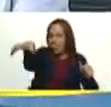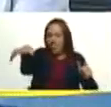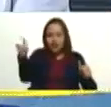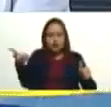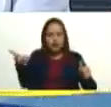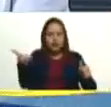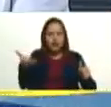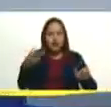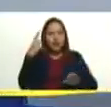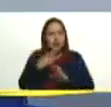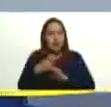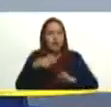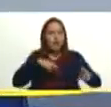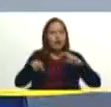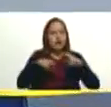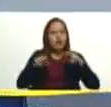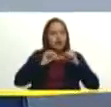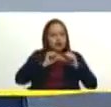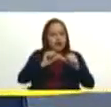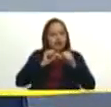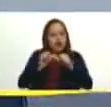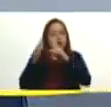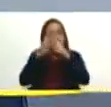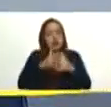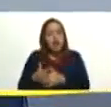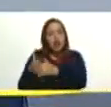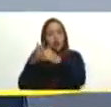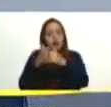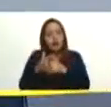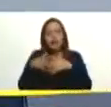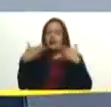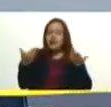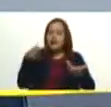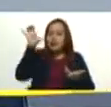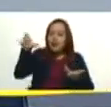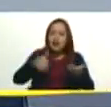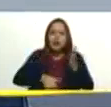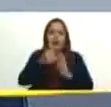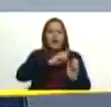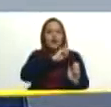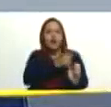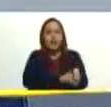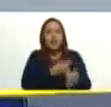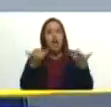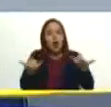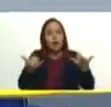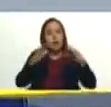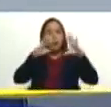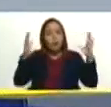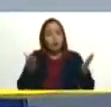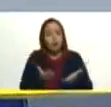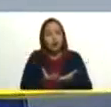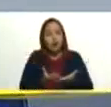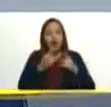debemos mantener relaciones con Estados Unidos. Es el país más fuerte que ha habido en el planeta. Ahora, eso no